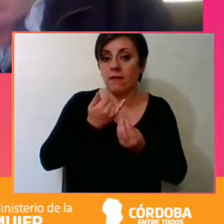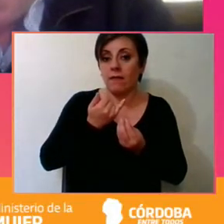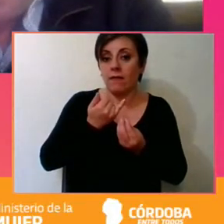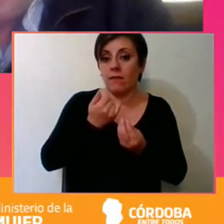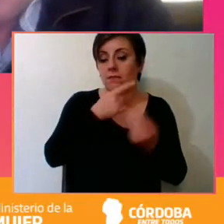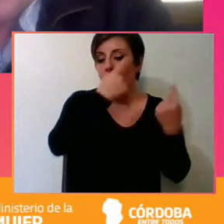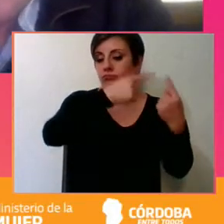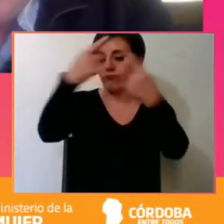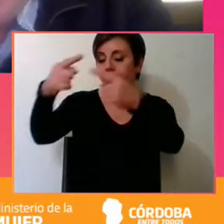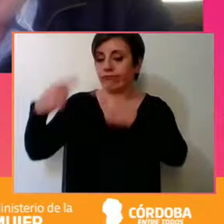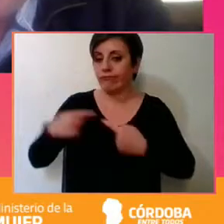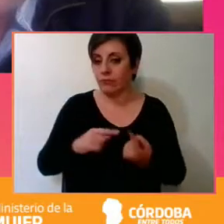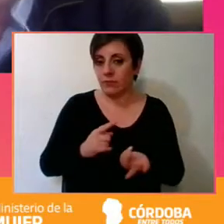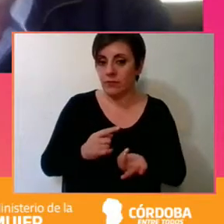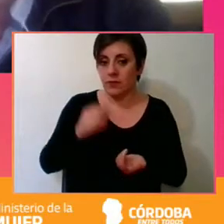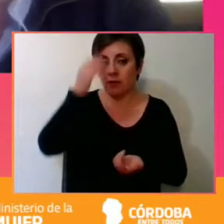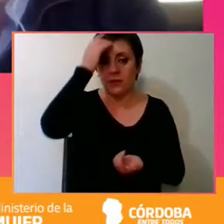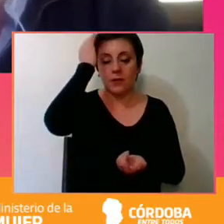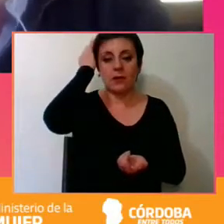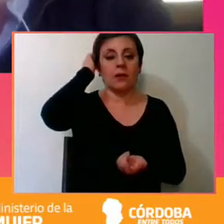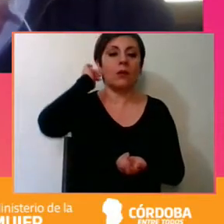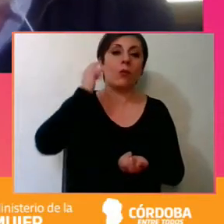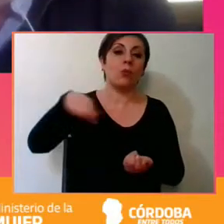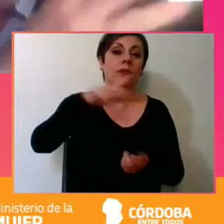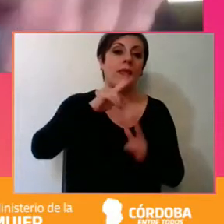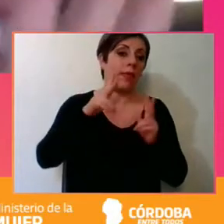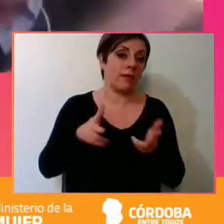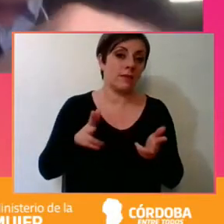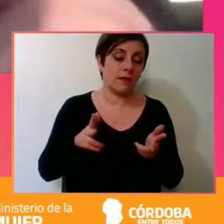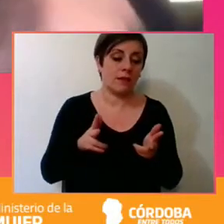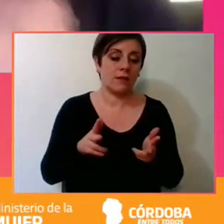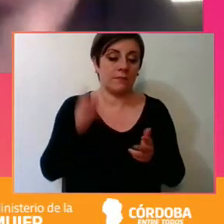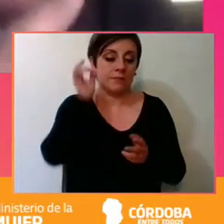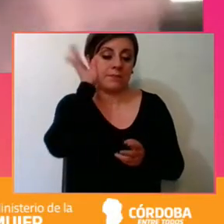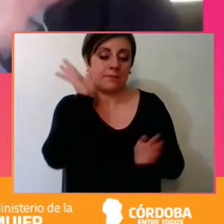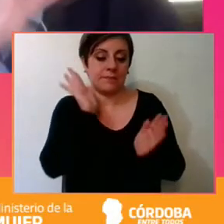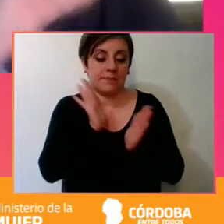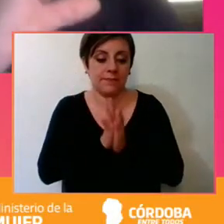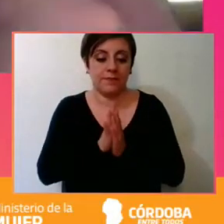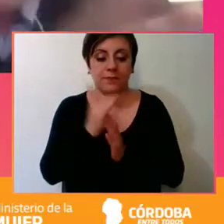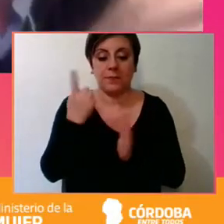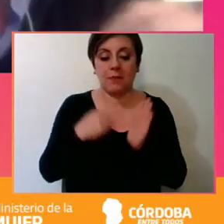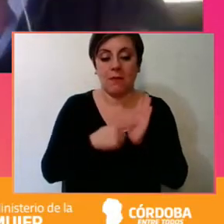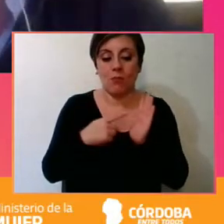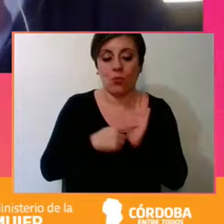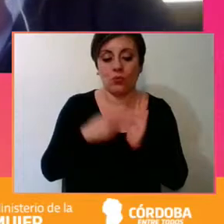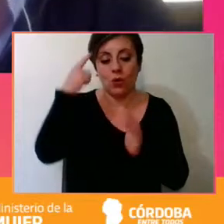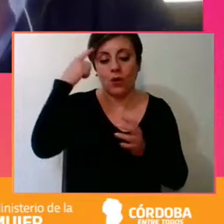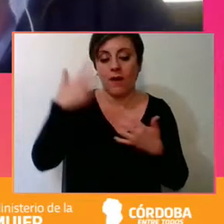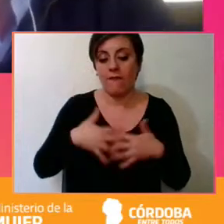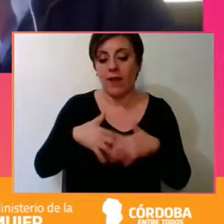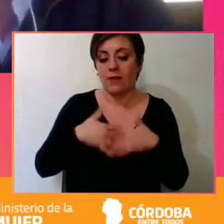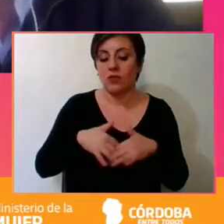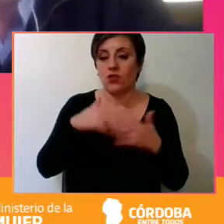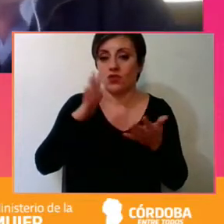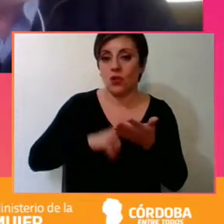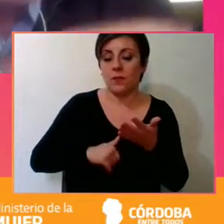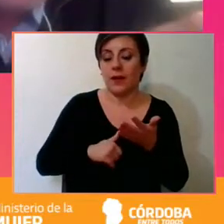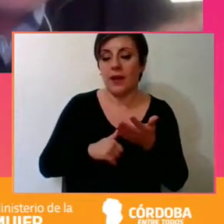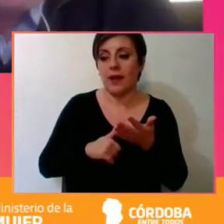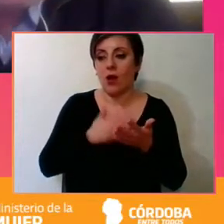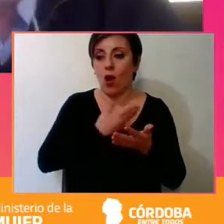distintos. Como bien saben ustedes, bueno, perdón, después de este primer punto haré una pequeña reflexión sobre el papel de los gobiernos locales